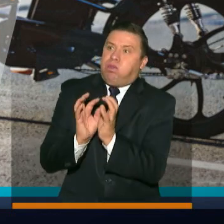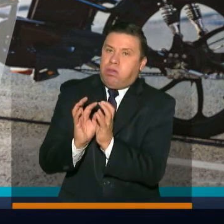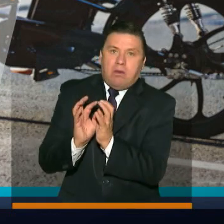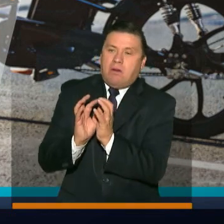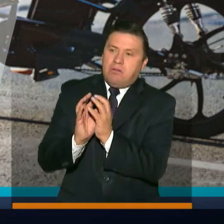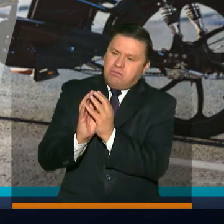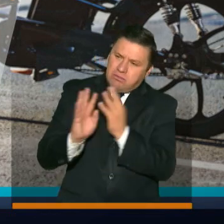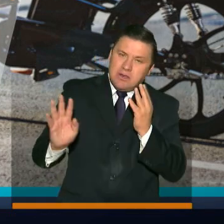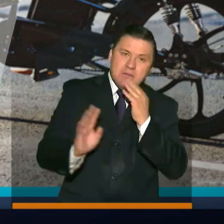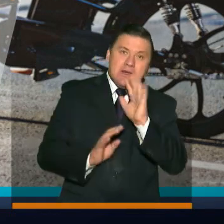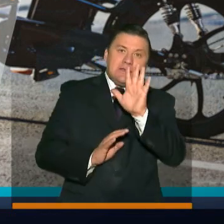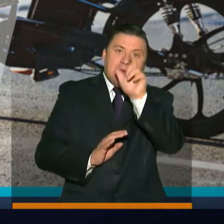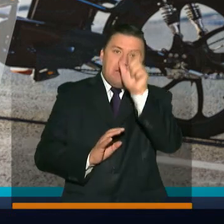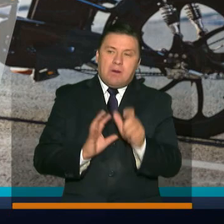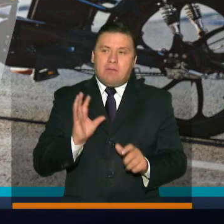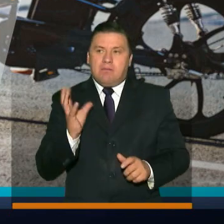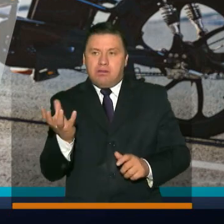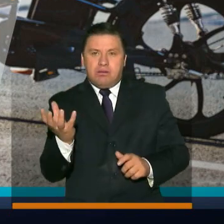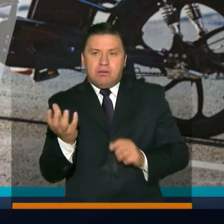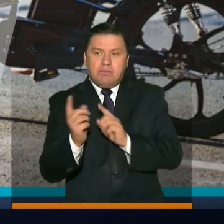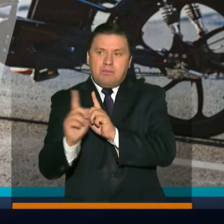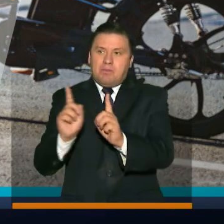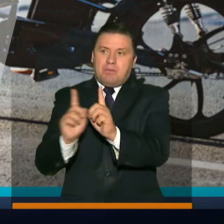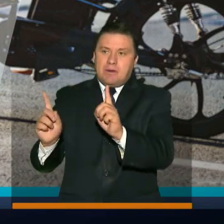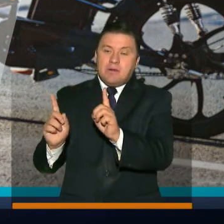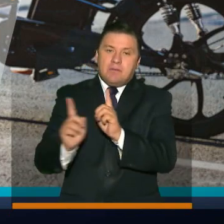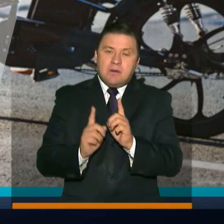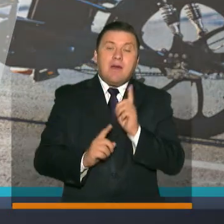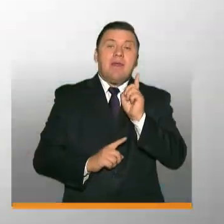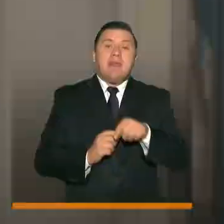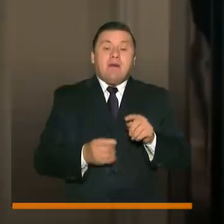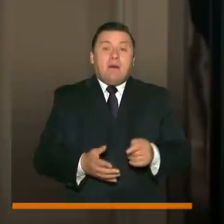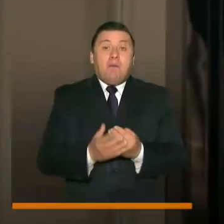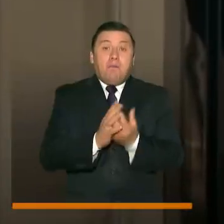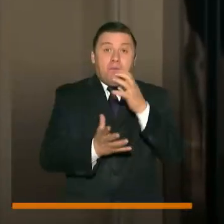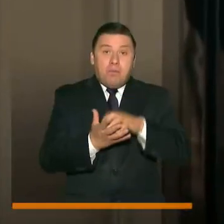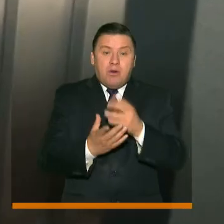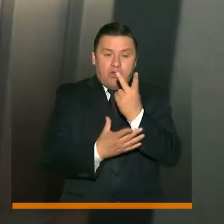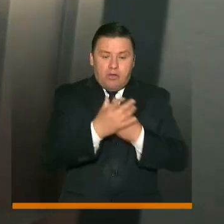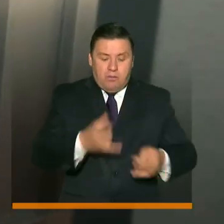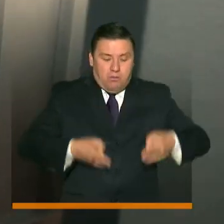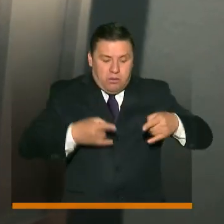grupos mayores a 5 personas. El producto debe ir en doble bolsa.